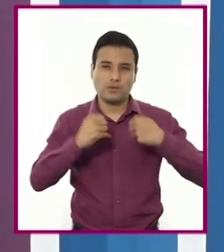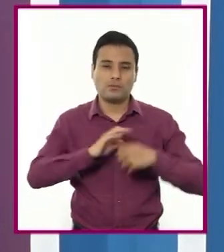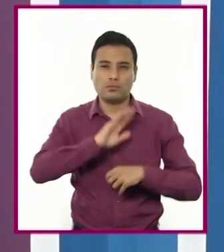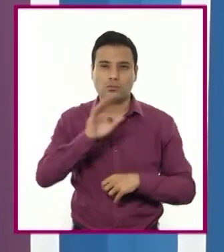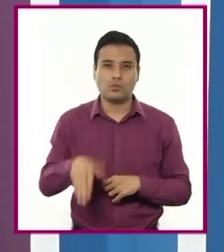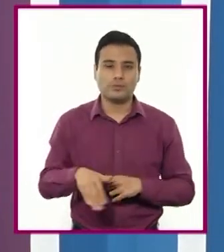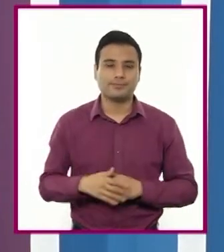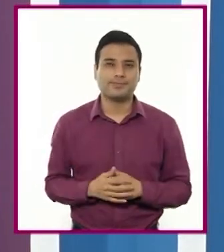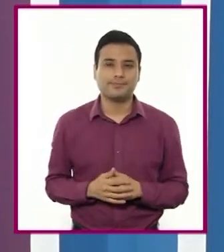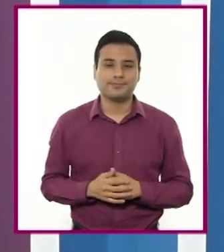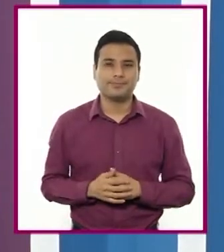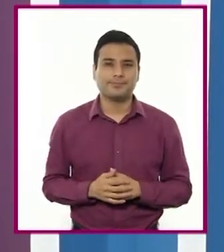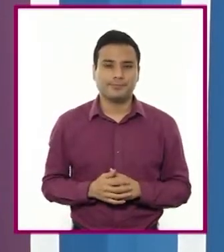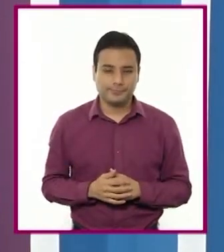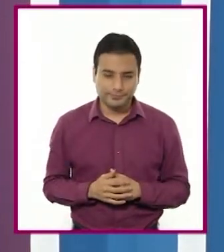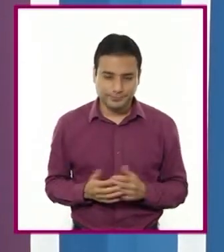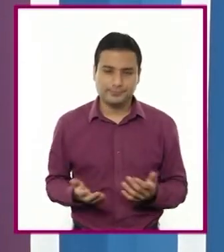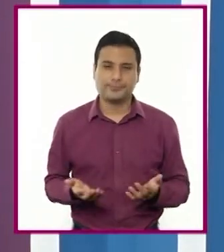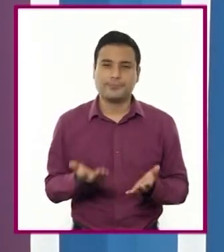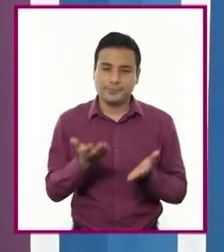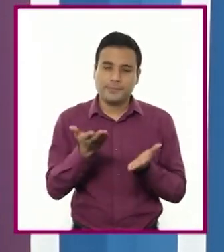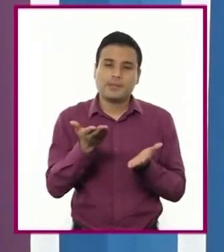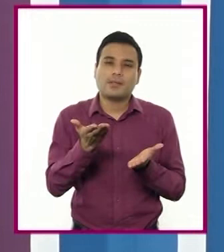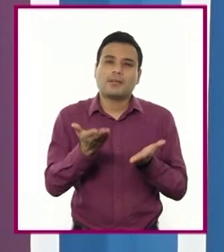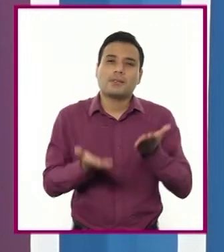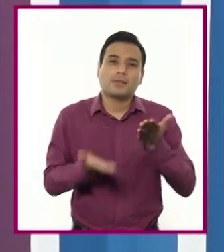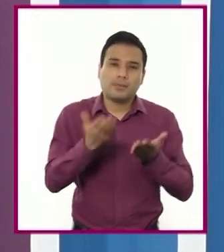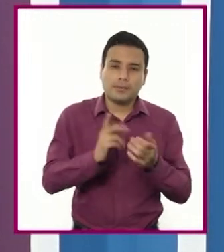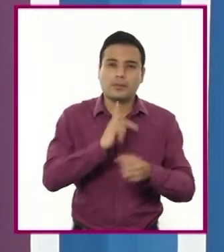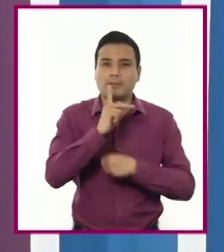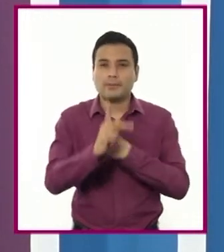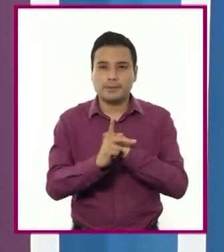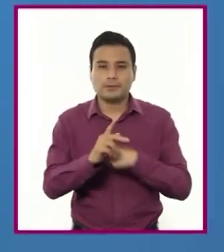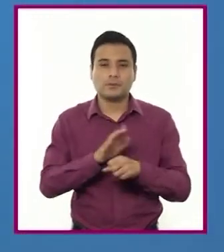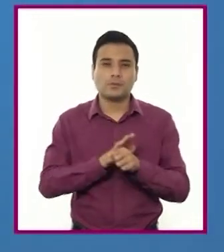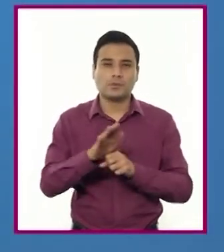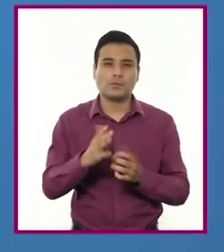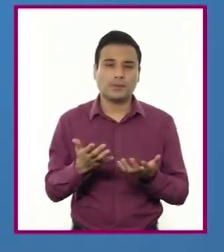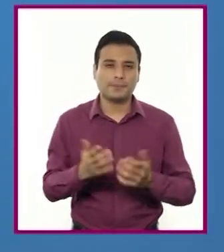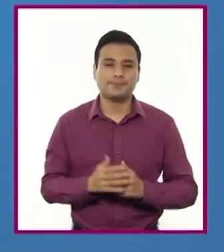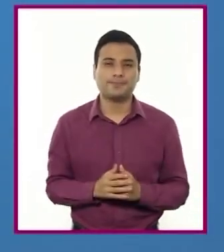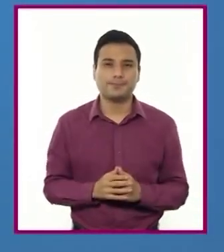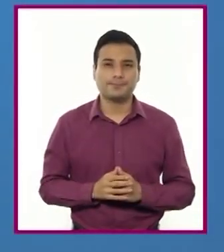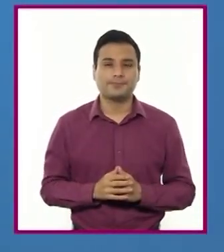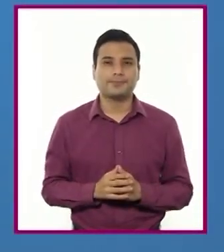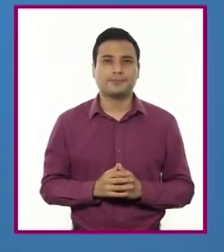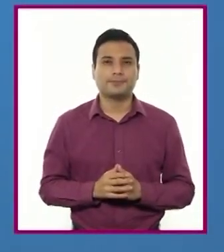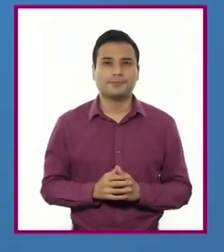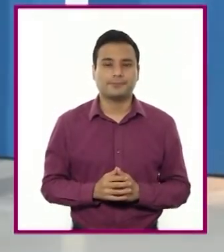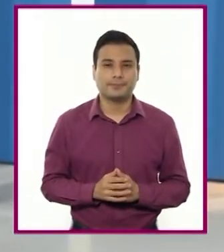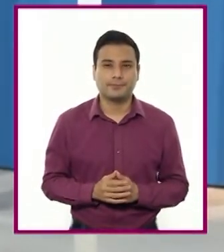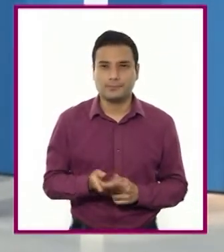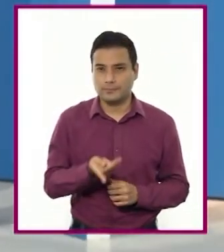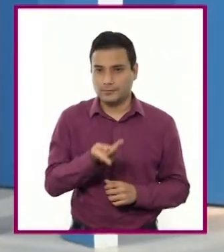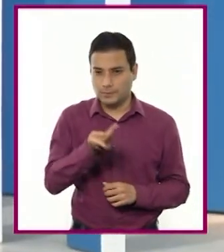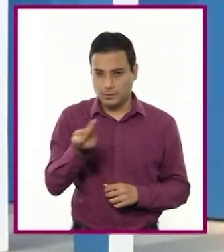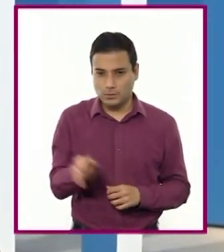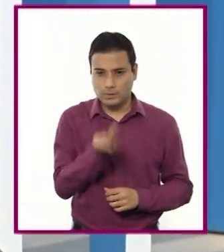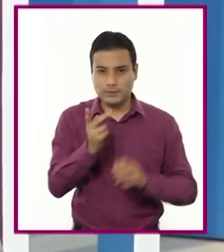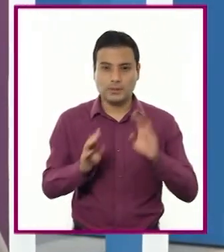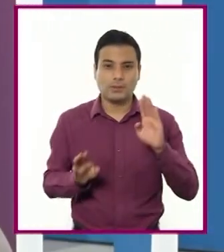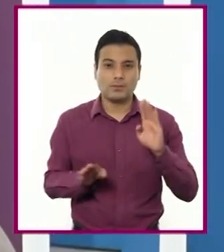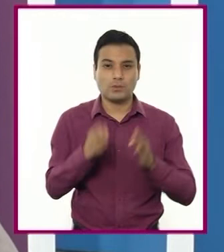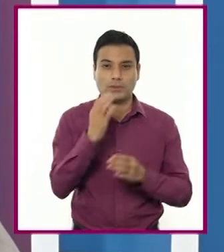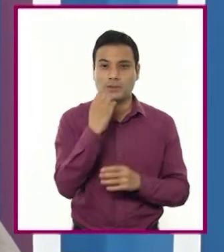mundo, aunque varía sustancialmente de una región del mundo a otra. Según los datos de la Encuesta Mundial de Salud